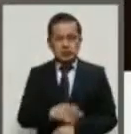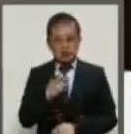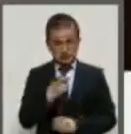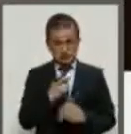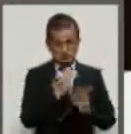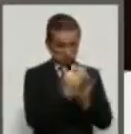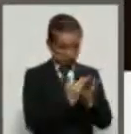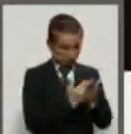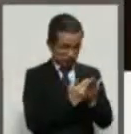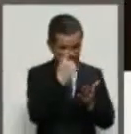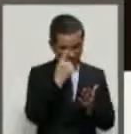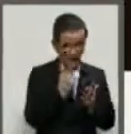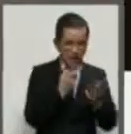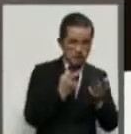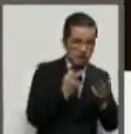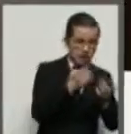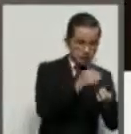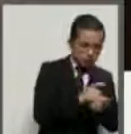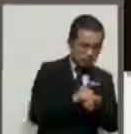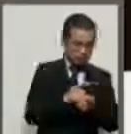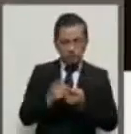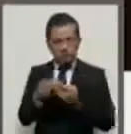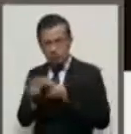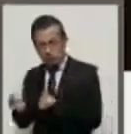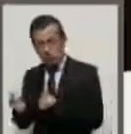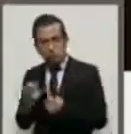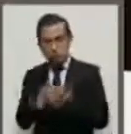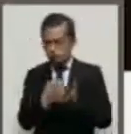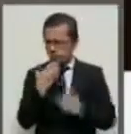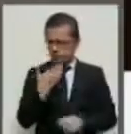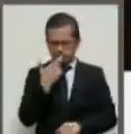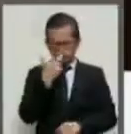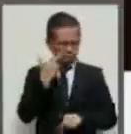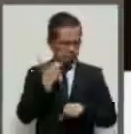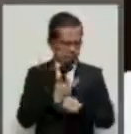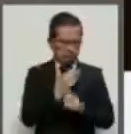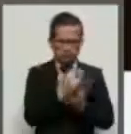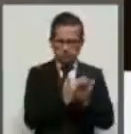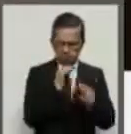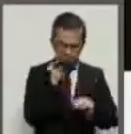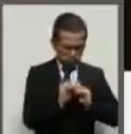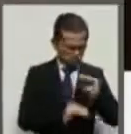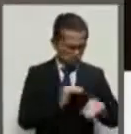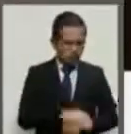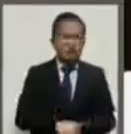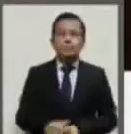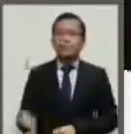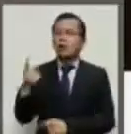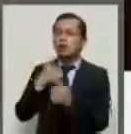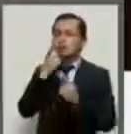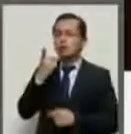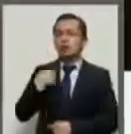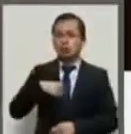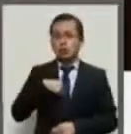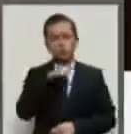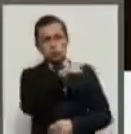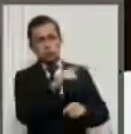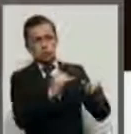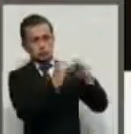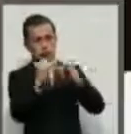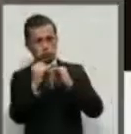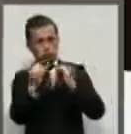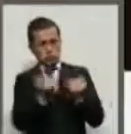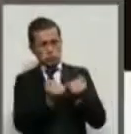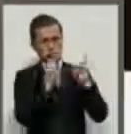presente paquete económico, se ha dicho que no respetamos la autonomía de las instituciones, nada más falso que